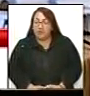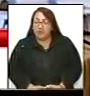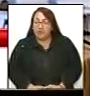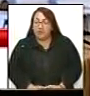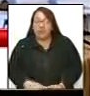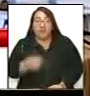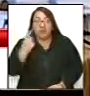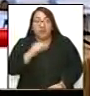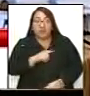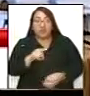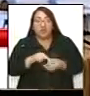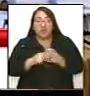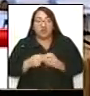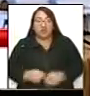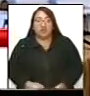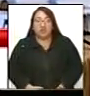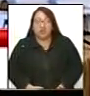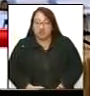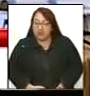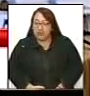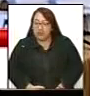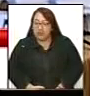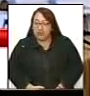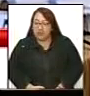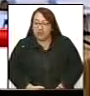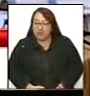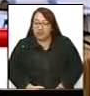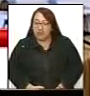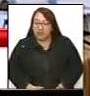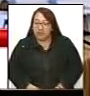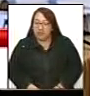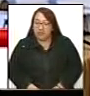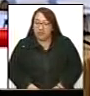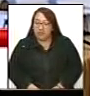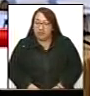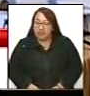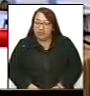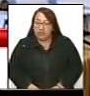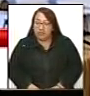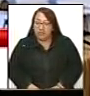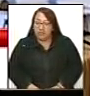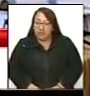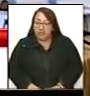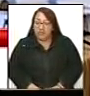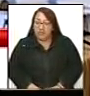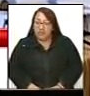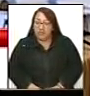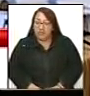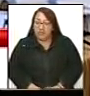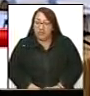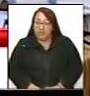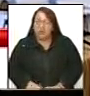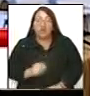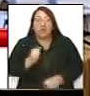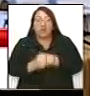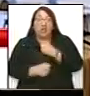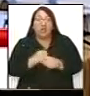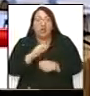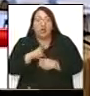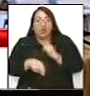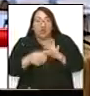se elaboran proyectos de inversión pública. Estos proyectos de inversión pública, el año 2015,